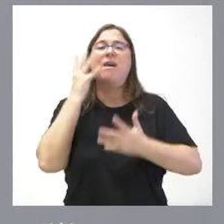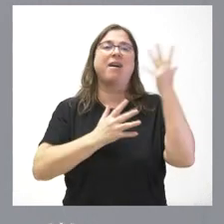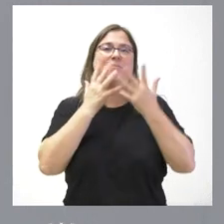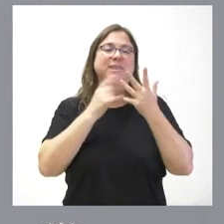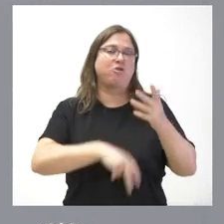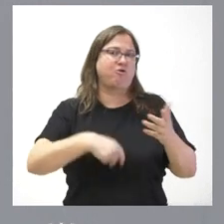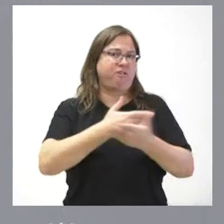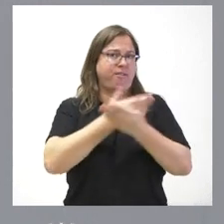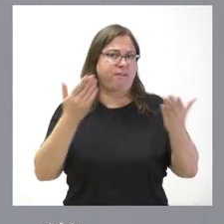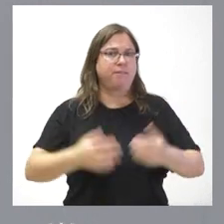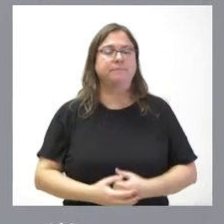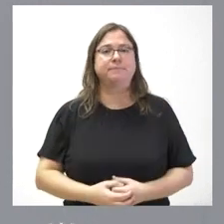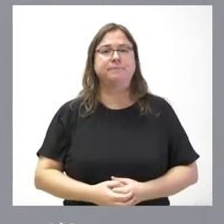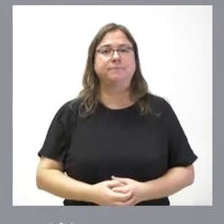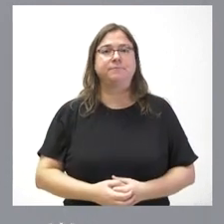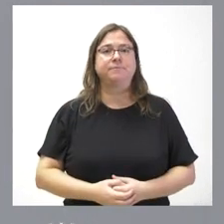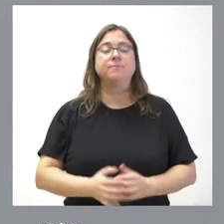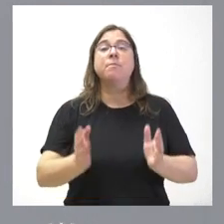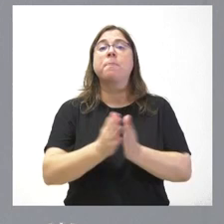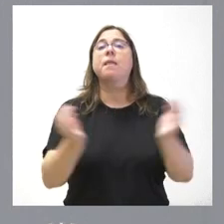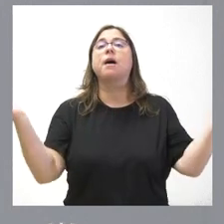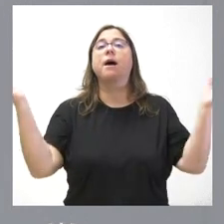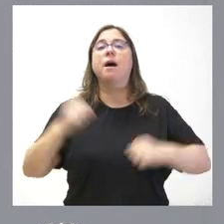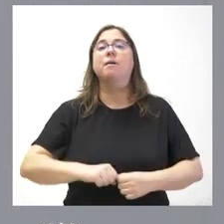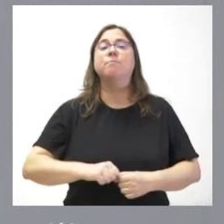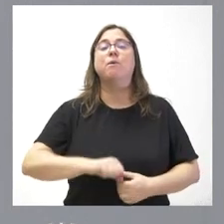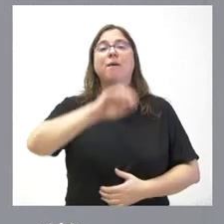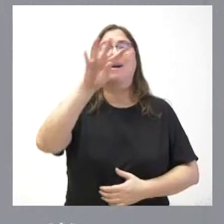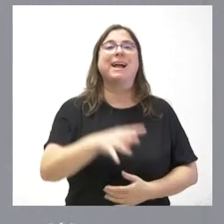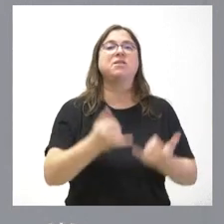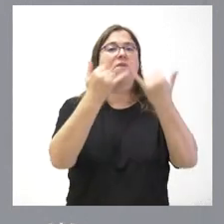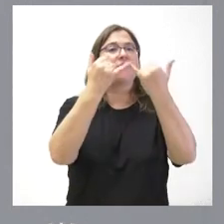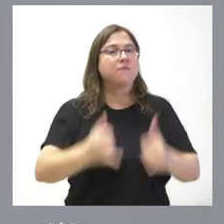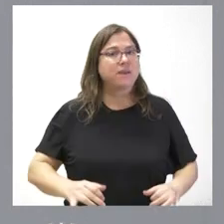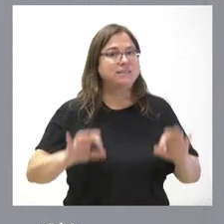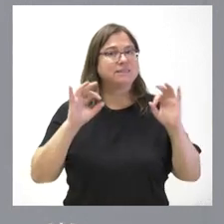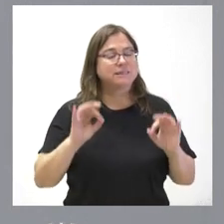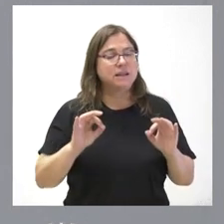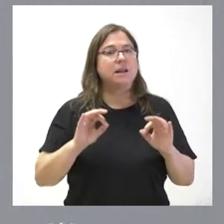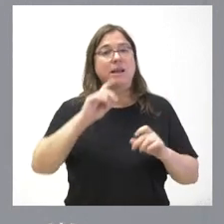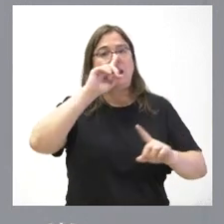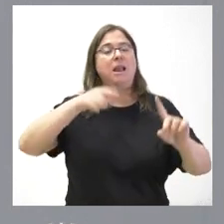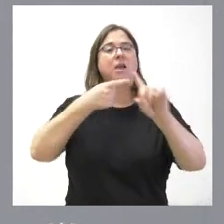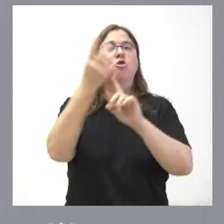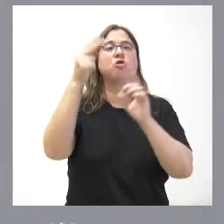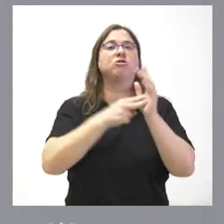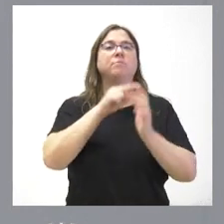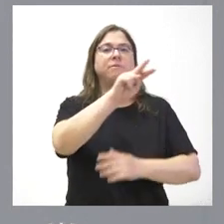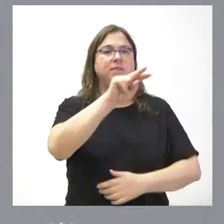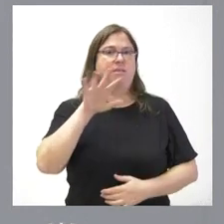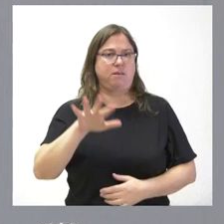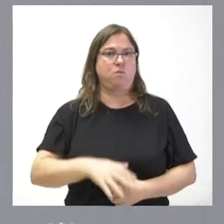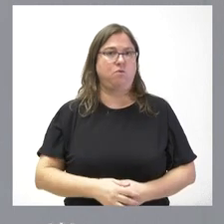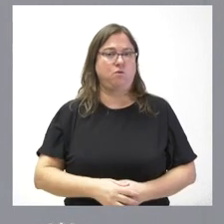carácter general se aprueba el calendario de fiestas laborables en Castilla y León para el año 2025